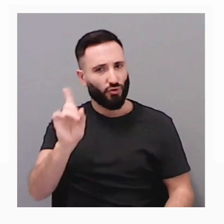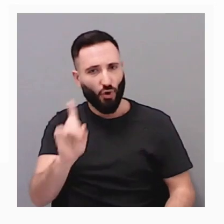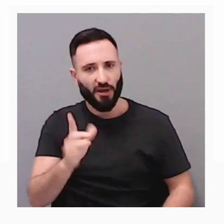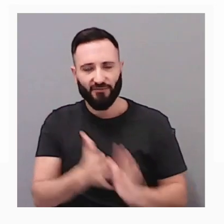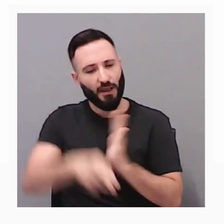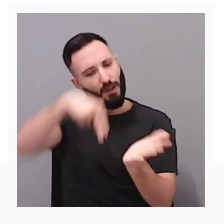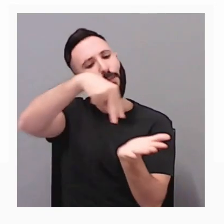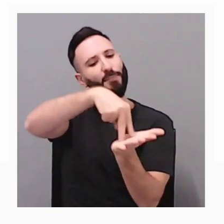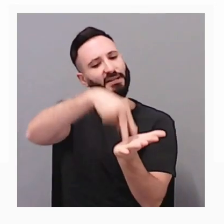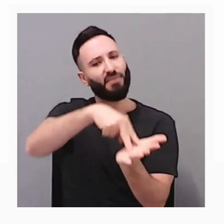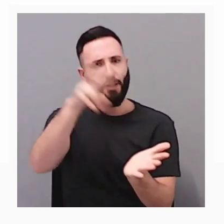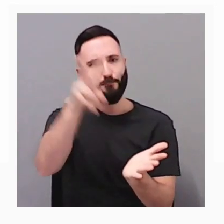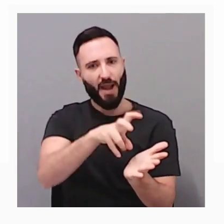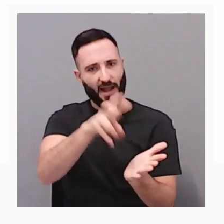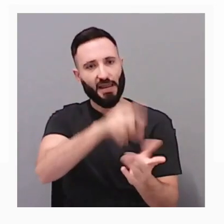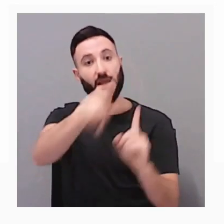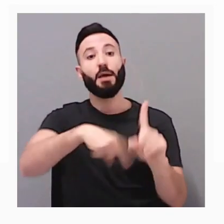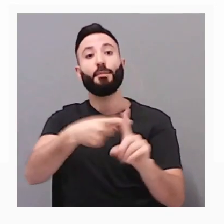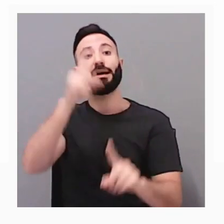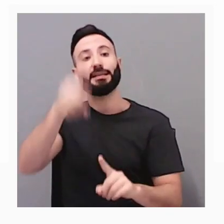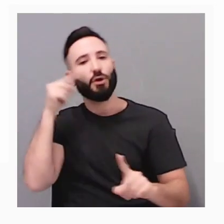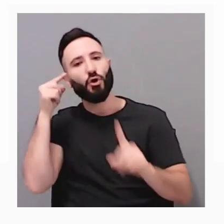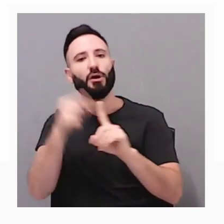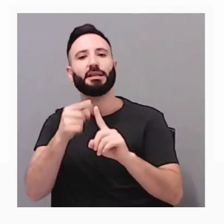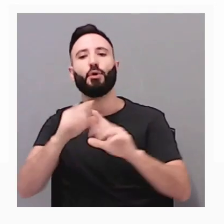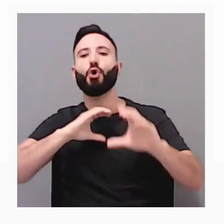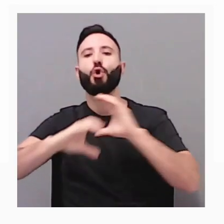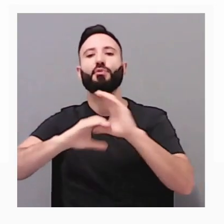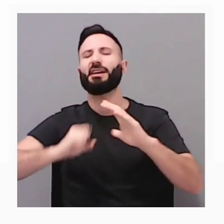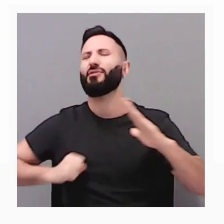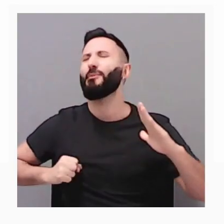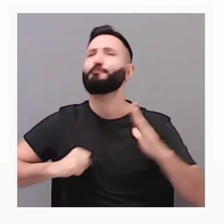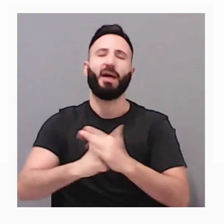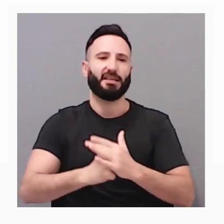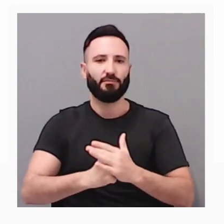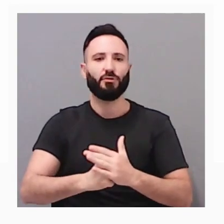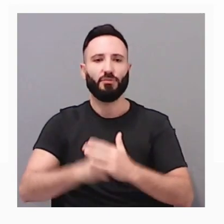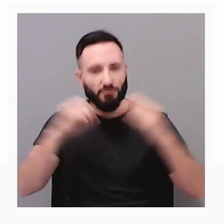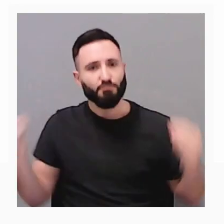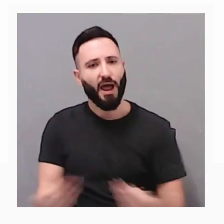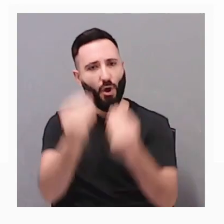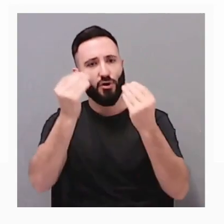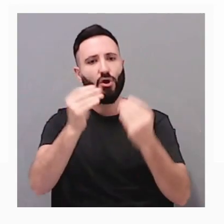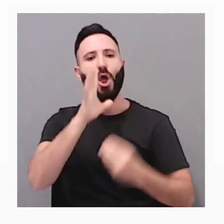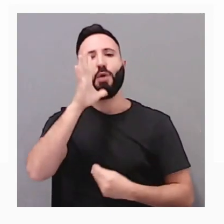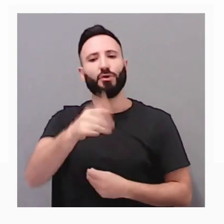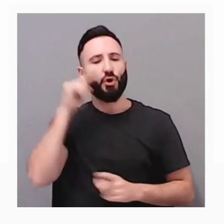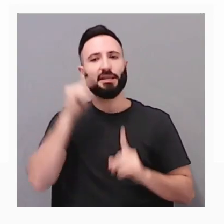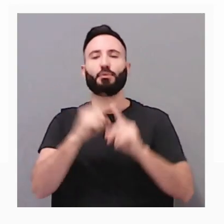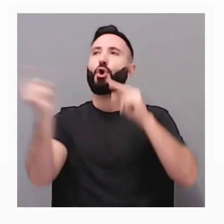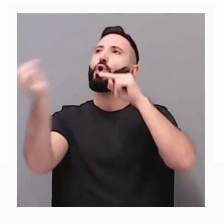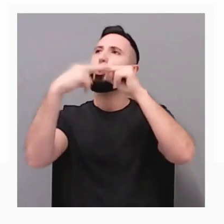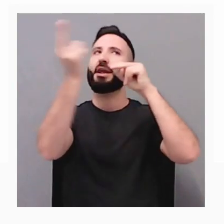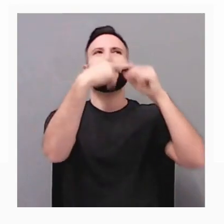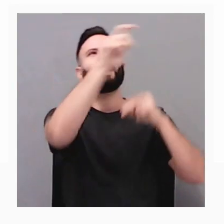presencialidad, pero sí tiene que servir para maximizar la comunicación y servir para lo que sirve, es decir, que podamos conectar con más